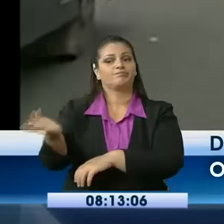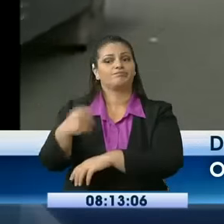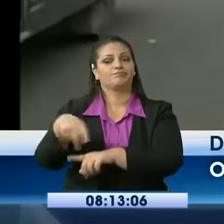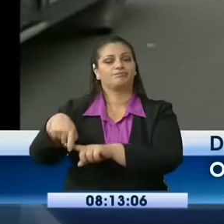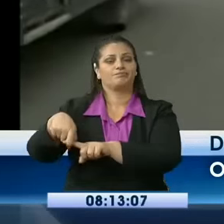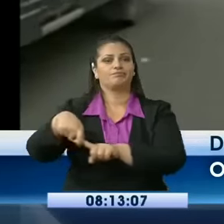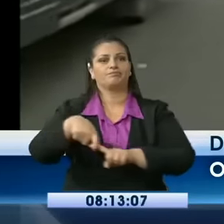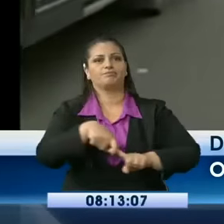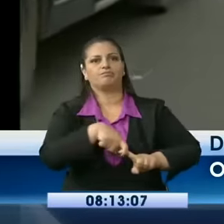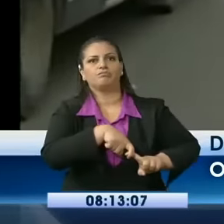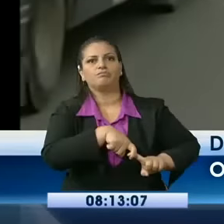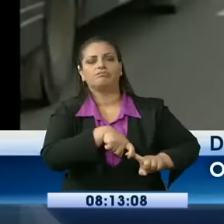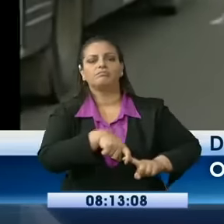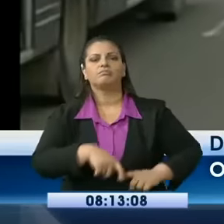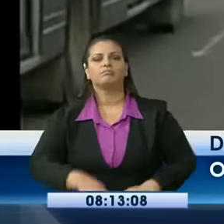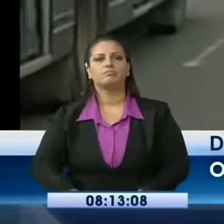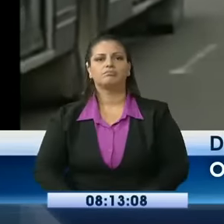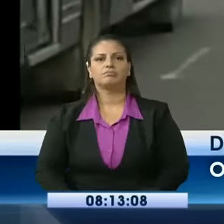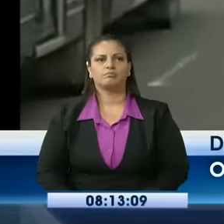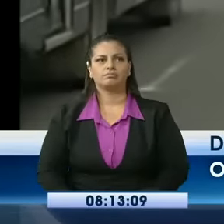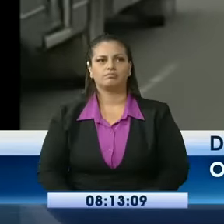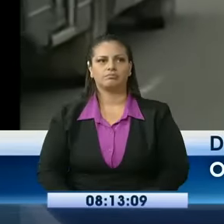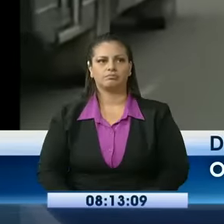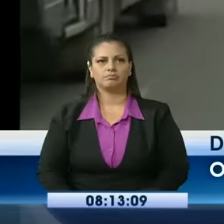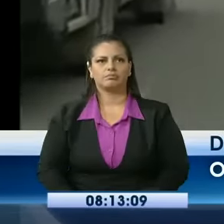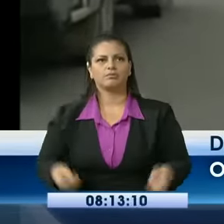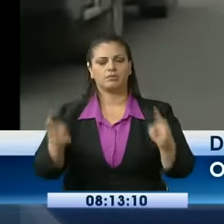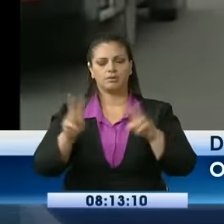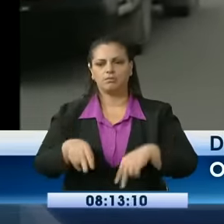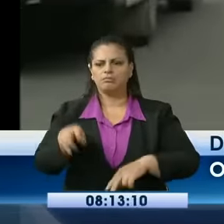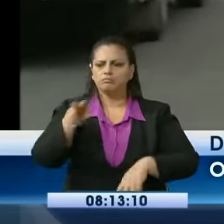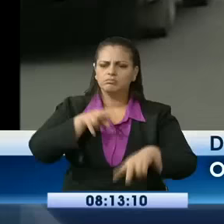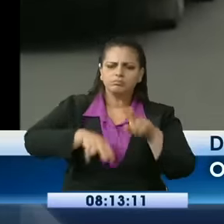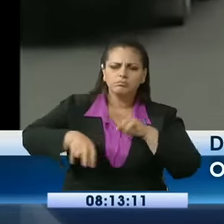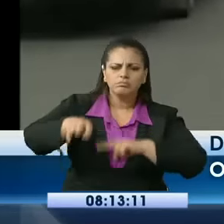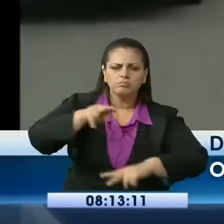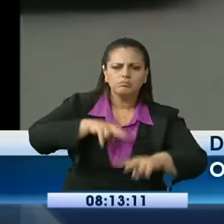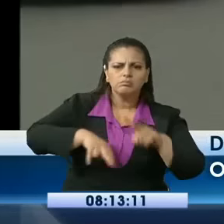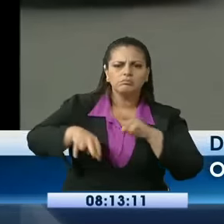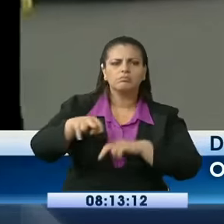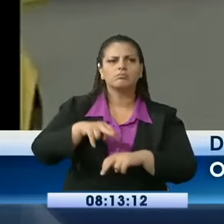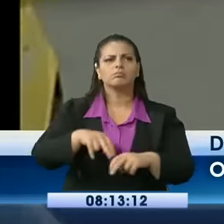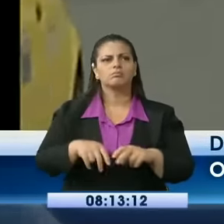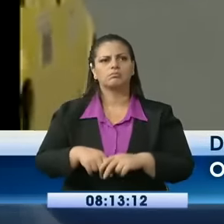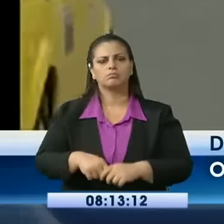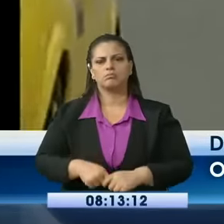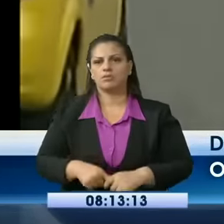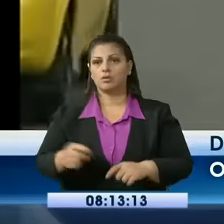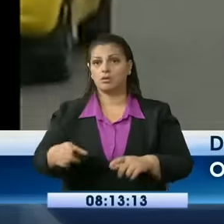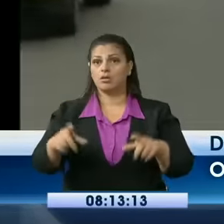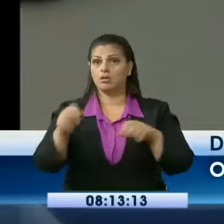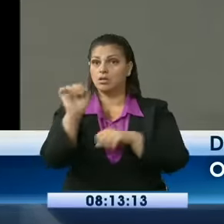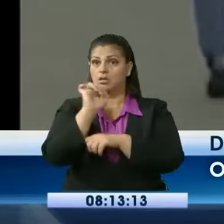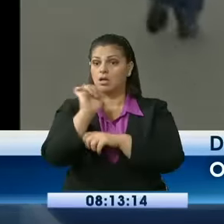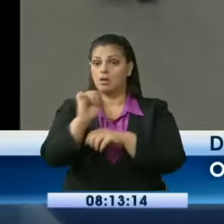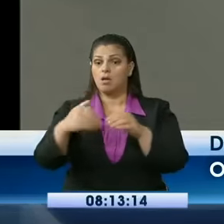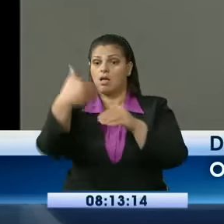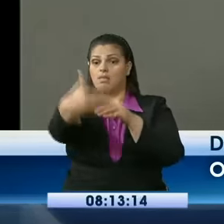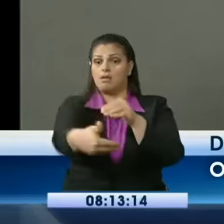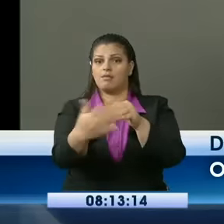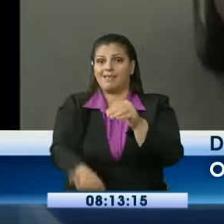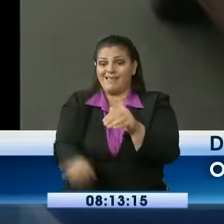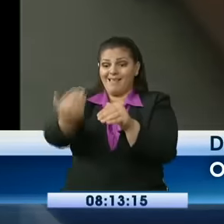a retener los automotores. También se está verificando el uso de ambas placas, tanto en la parte trasera